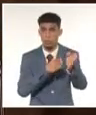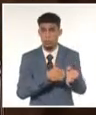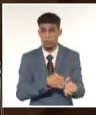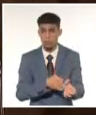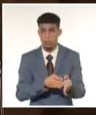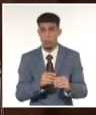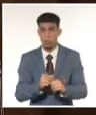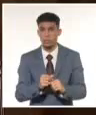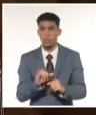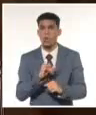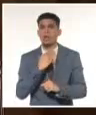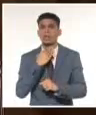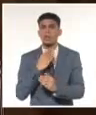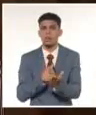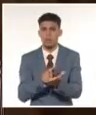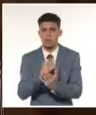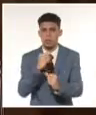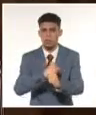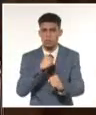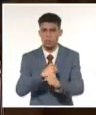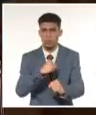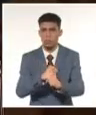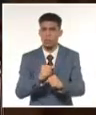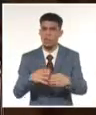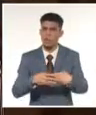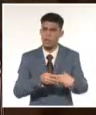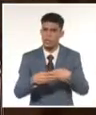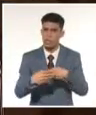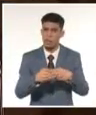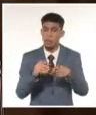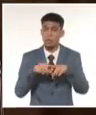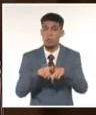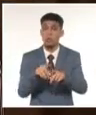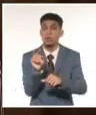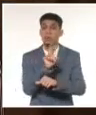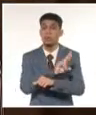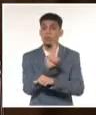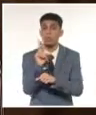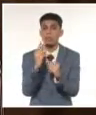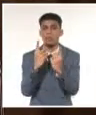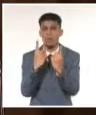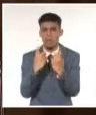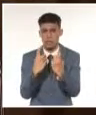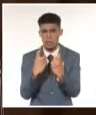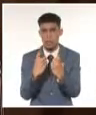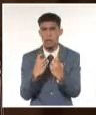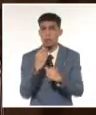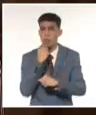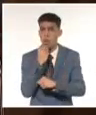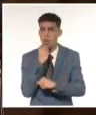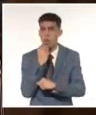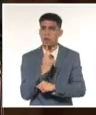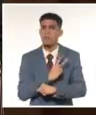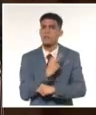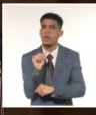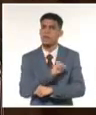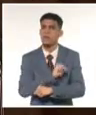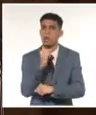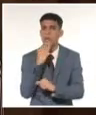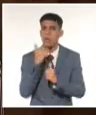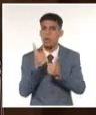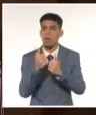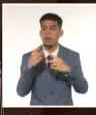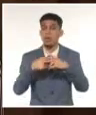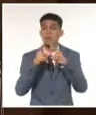la bondad y la generosidad, unidos al patriotismo, son muy necesarios para garantizar una convivencia armónica